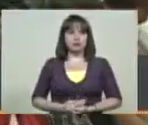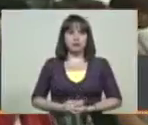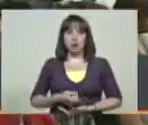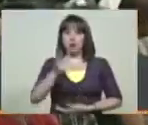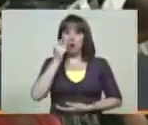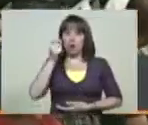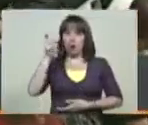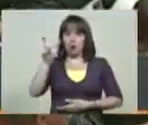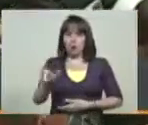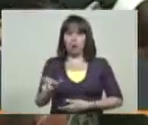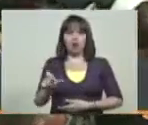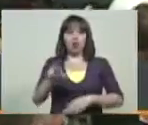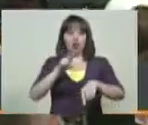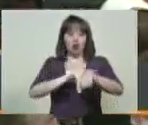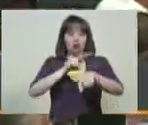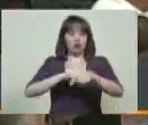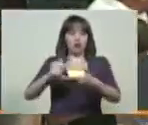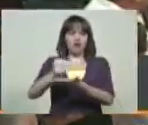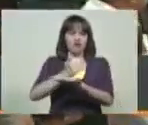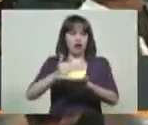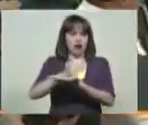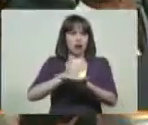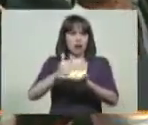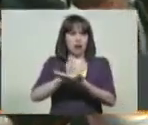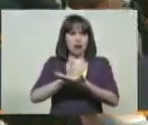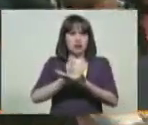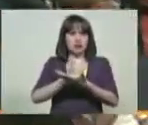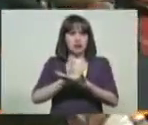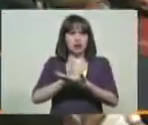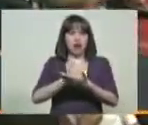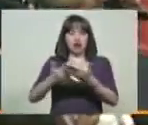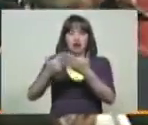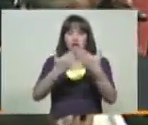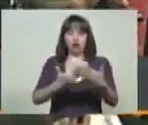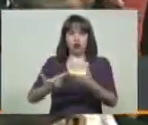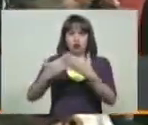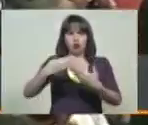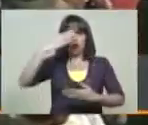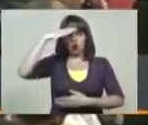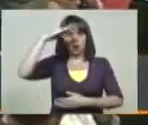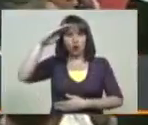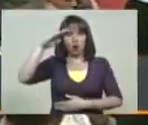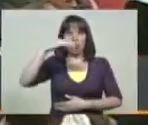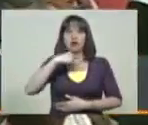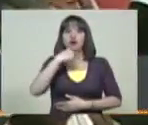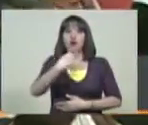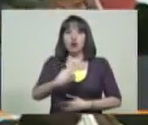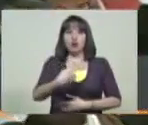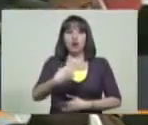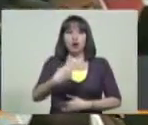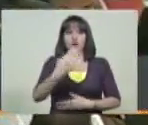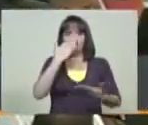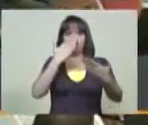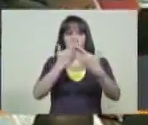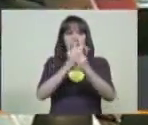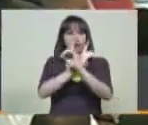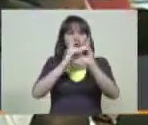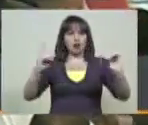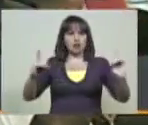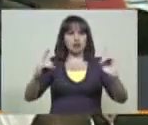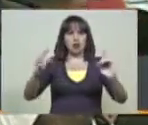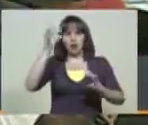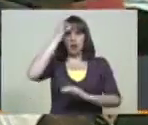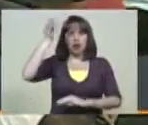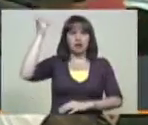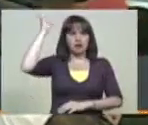es doctor farmacéutico ingresado a la universidad la habana cuba en el año 2011 y es vocero del frente democrático para la liberación de cuáles tienen venezuela